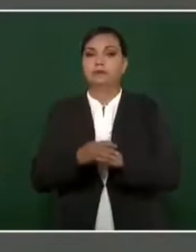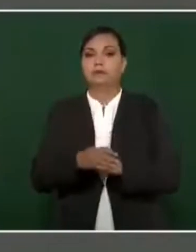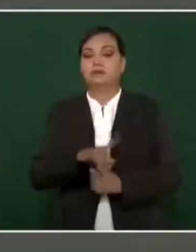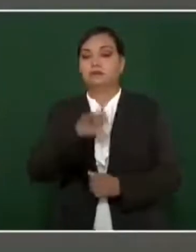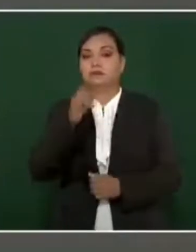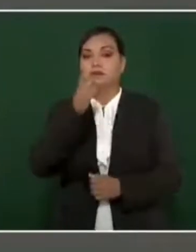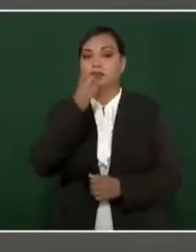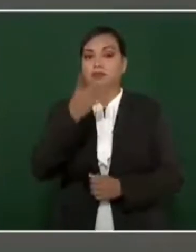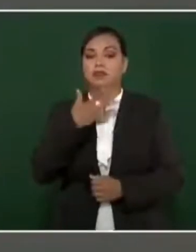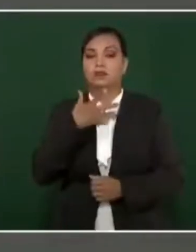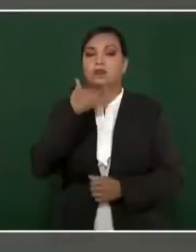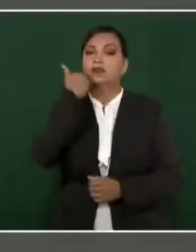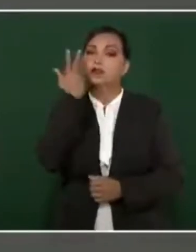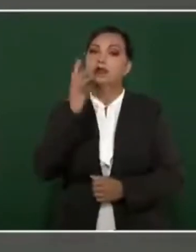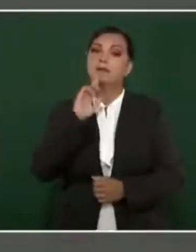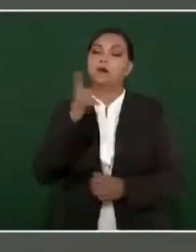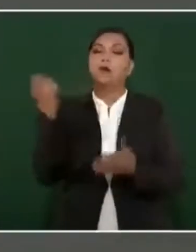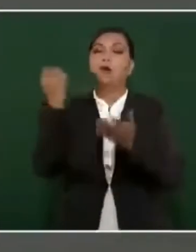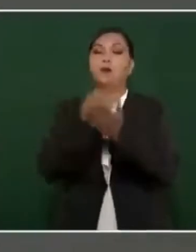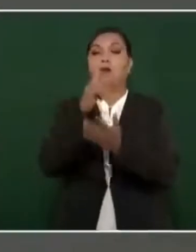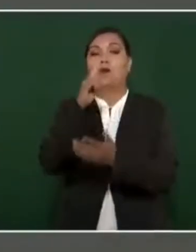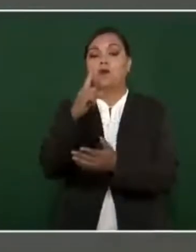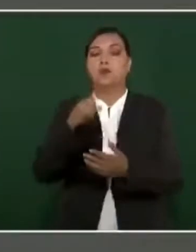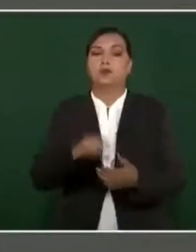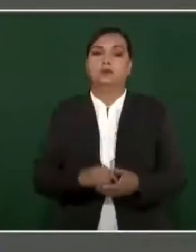Deer Park, en Houston,